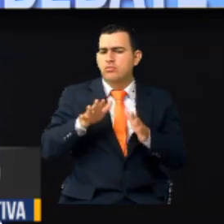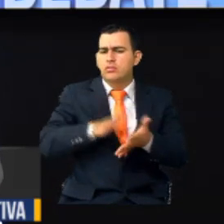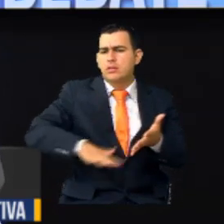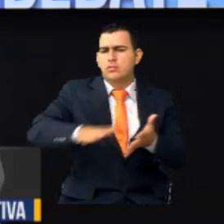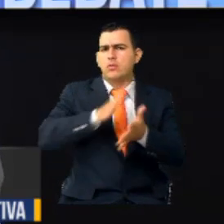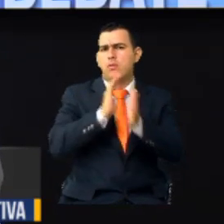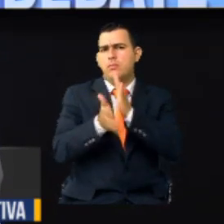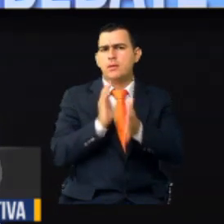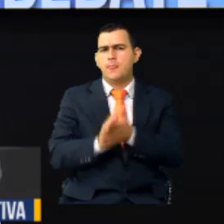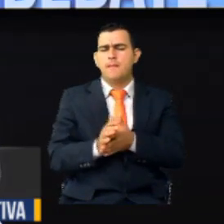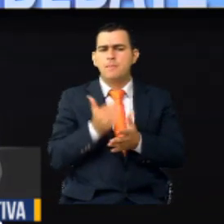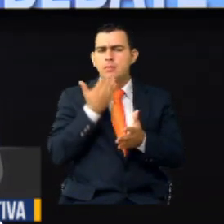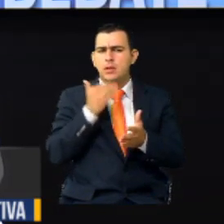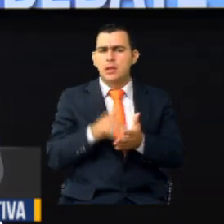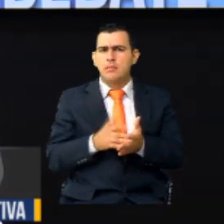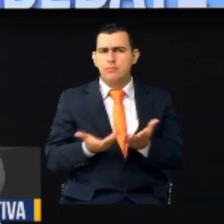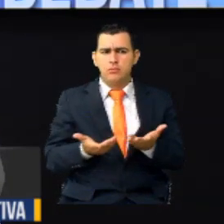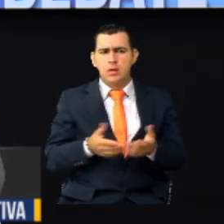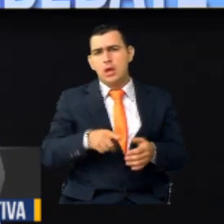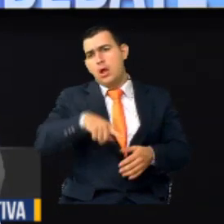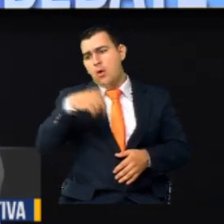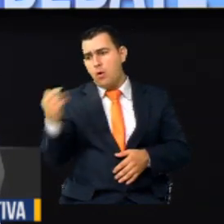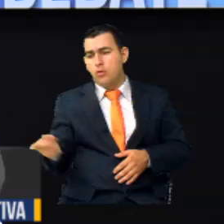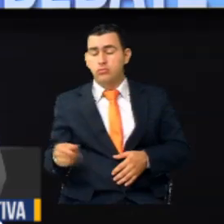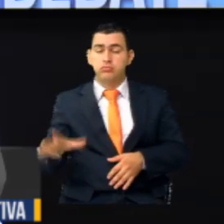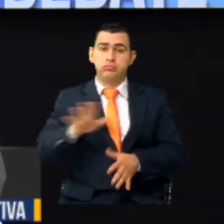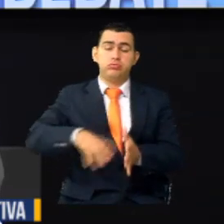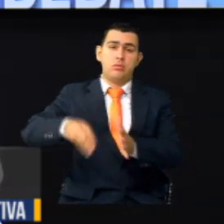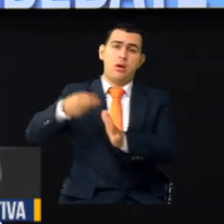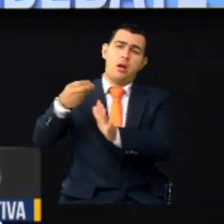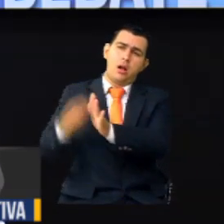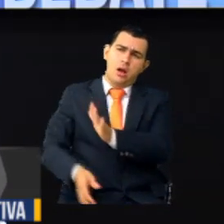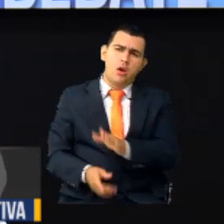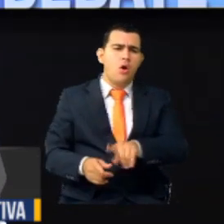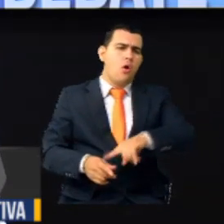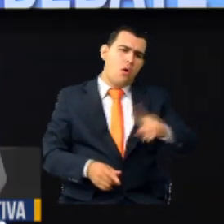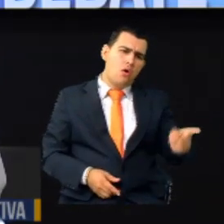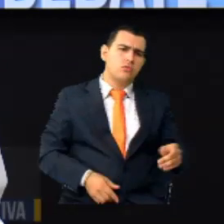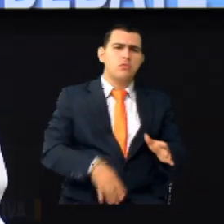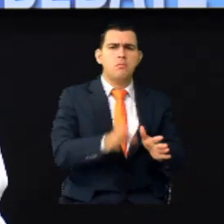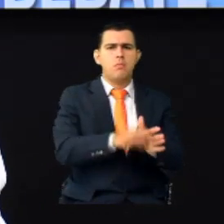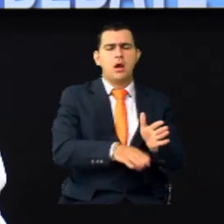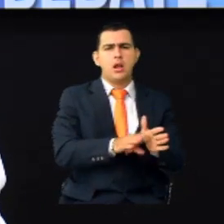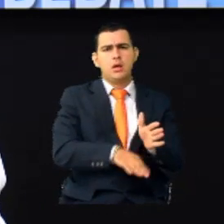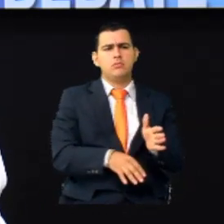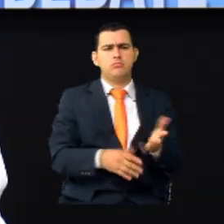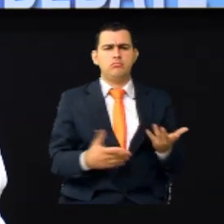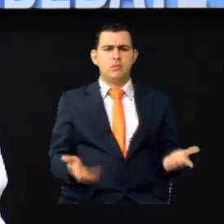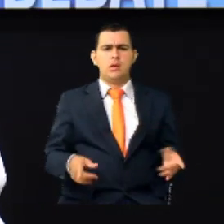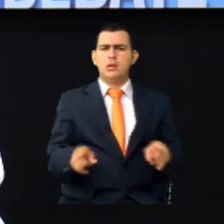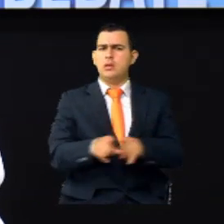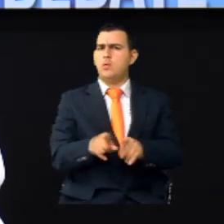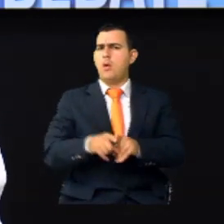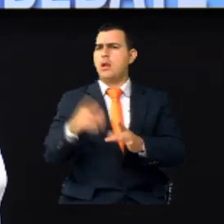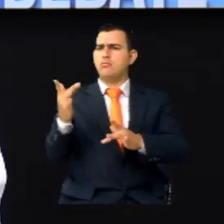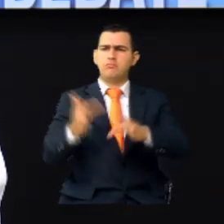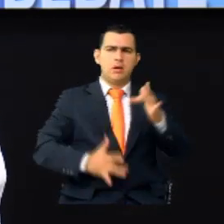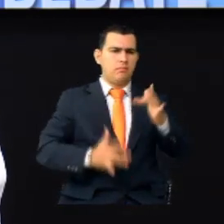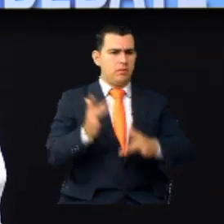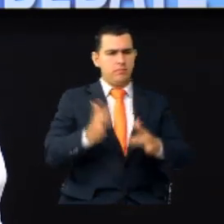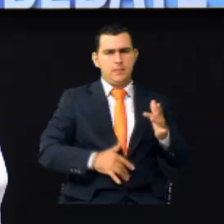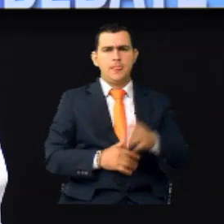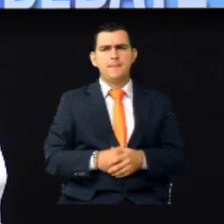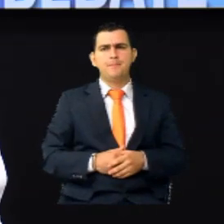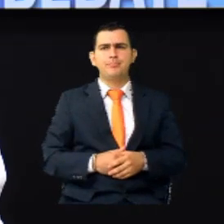que en términos de costo no significa nada, mientras que en otros sectores populares hay viviendas que cuestan mucho más y están pagando menos de impuestos prediales.